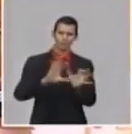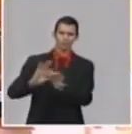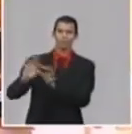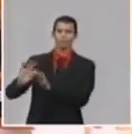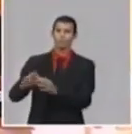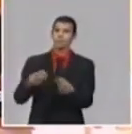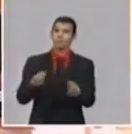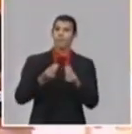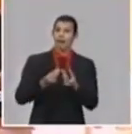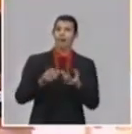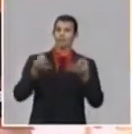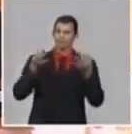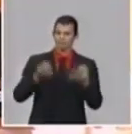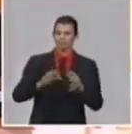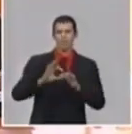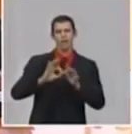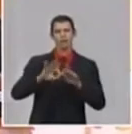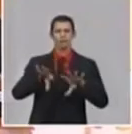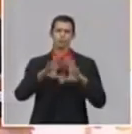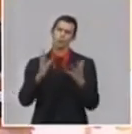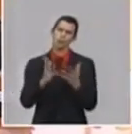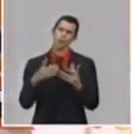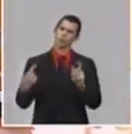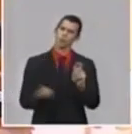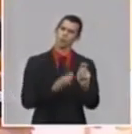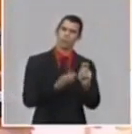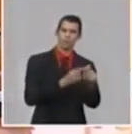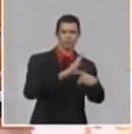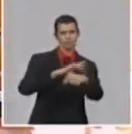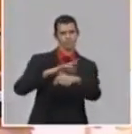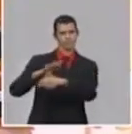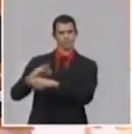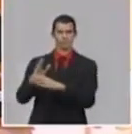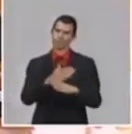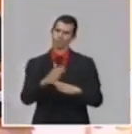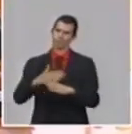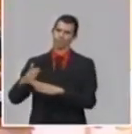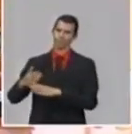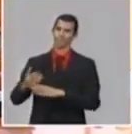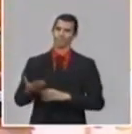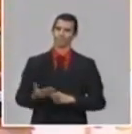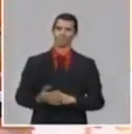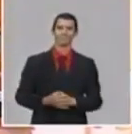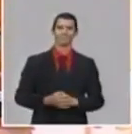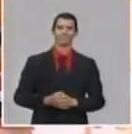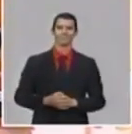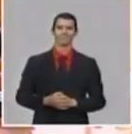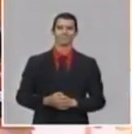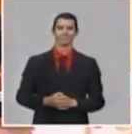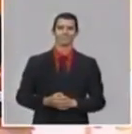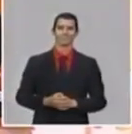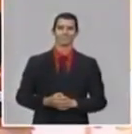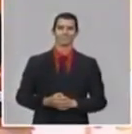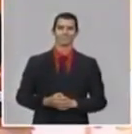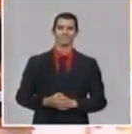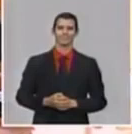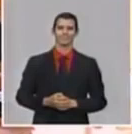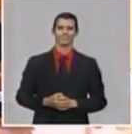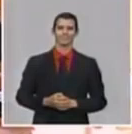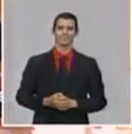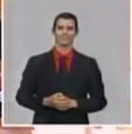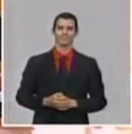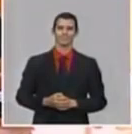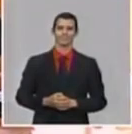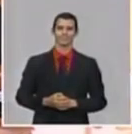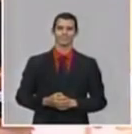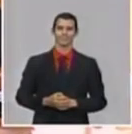de enfrentar enfermedades, retos científicos para nuestros centros de investigación.